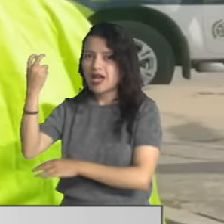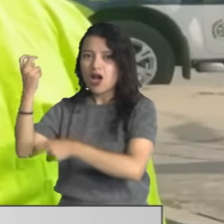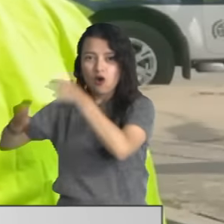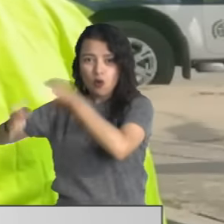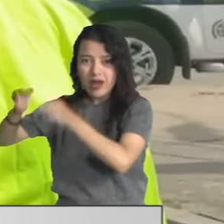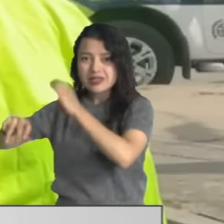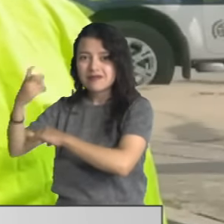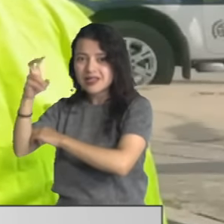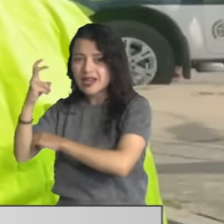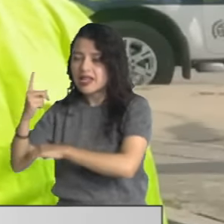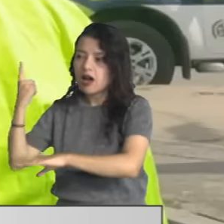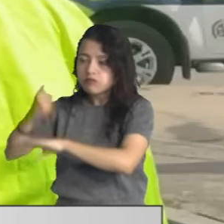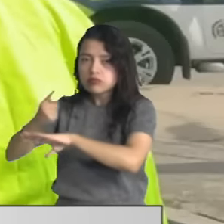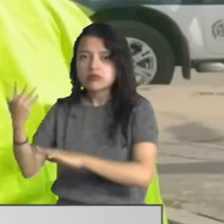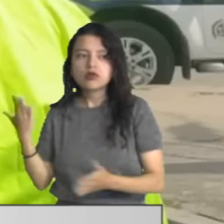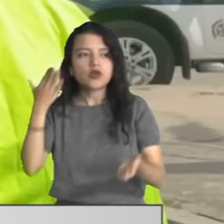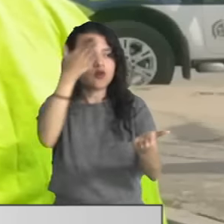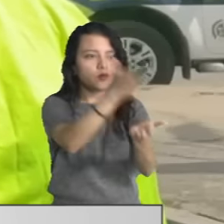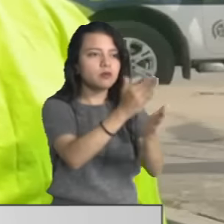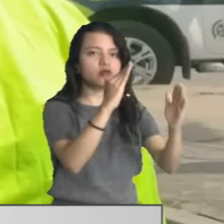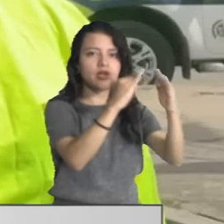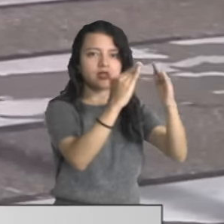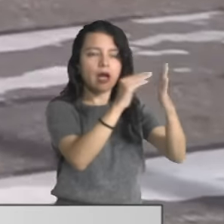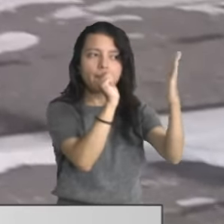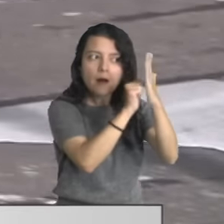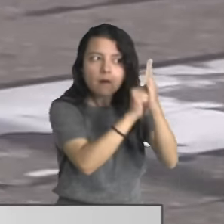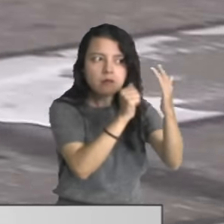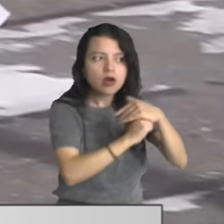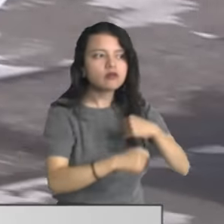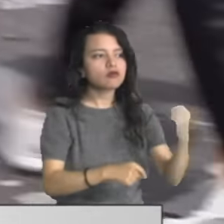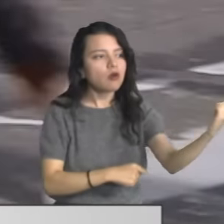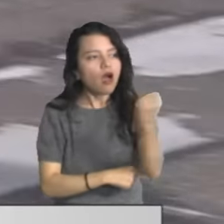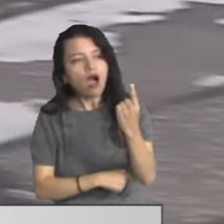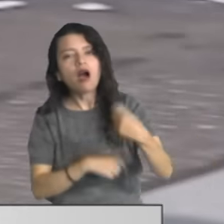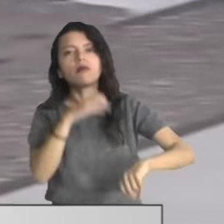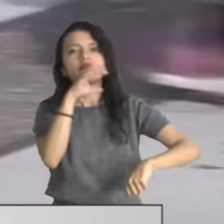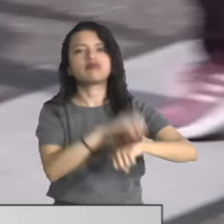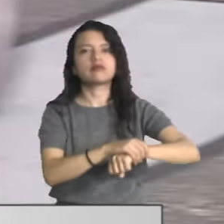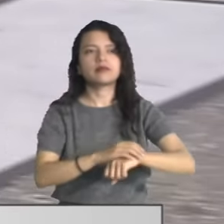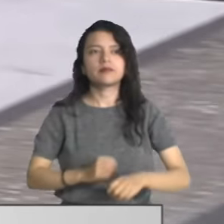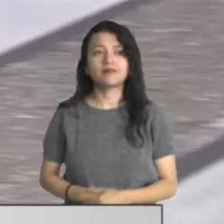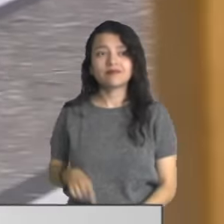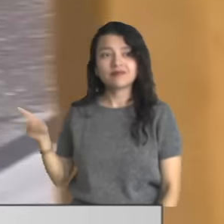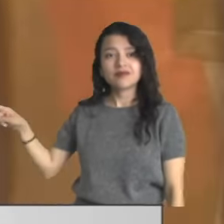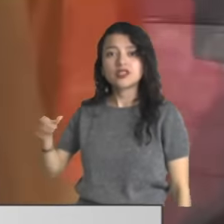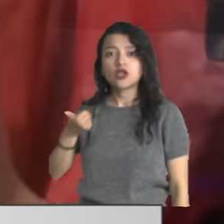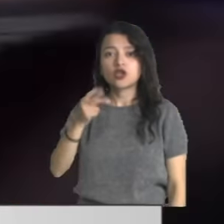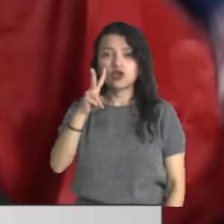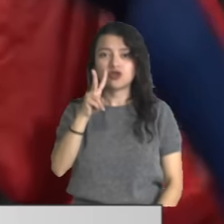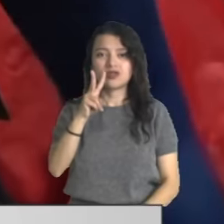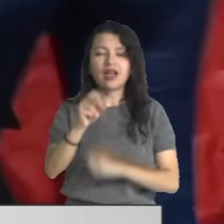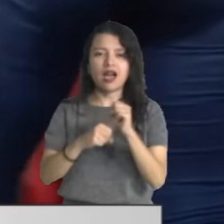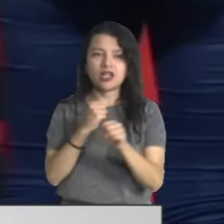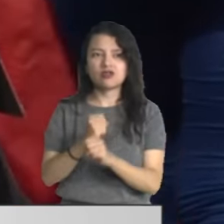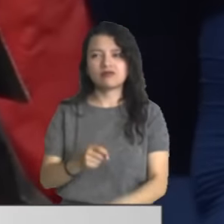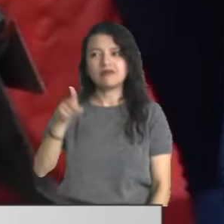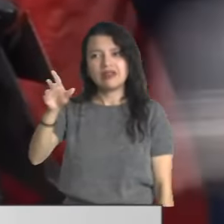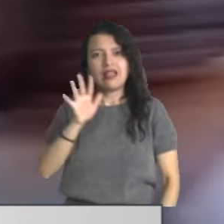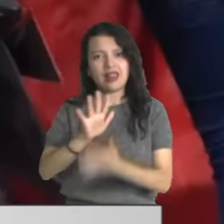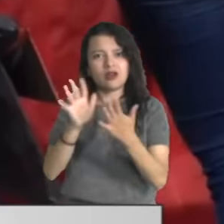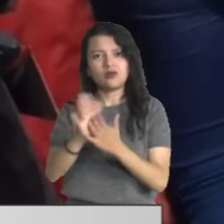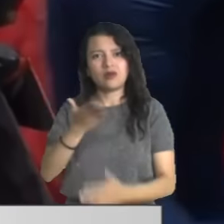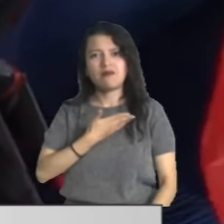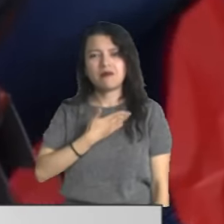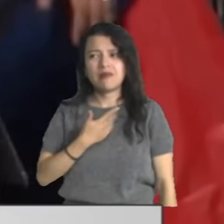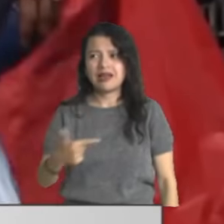el delito de acceso carnal abusivo con menor de 14 años. Tras el aberrante hecho, la menor de 12 años decidió contarle a su madre que había